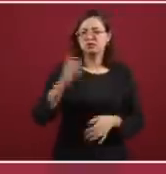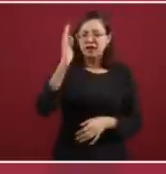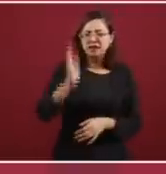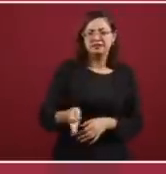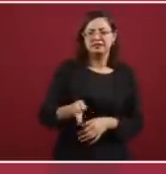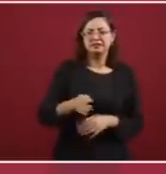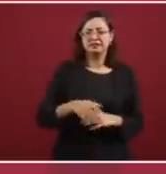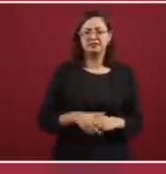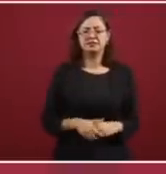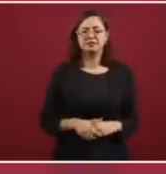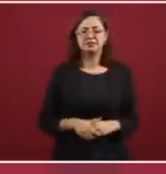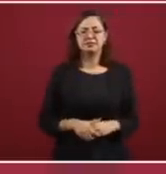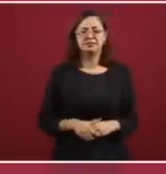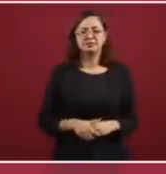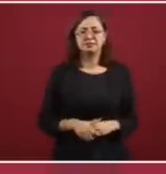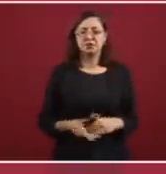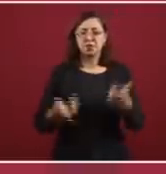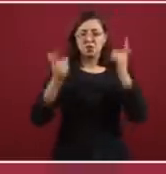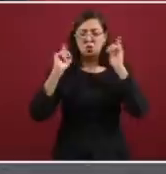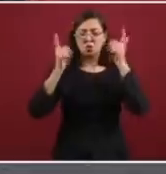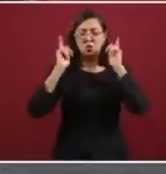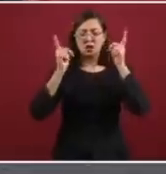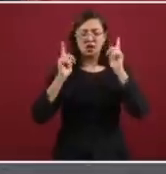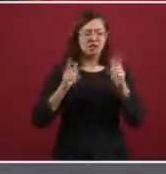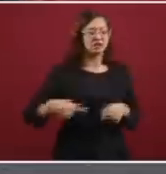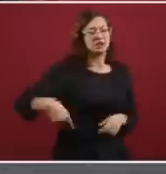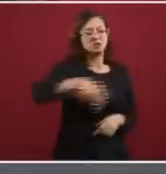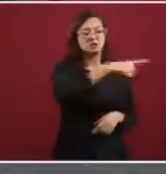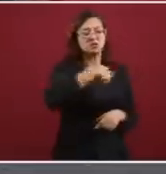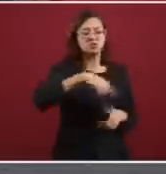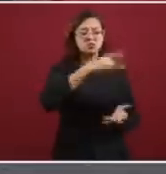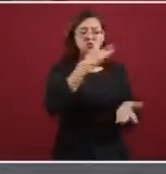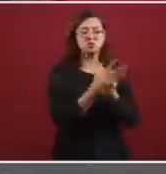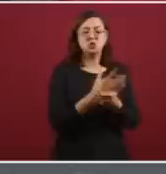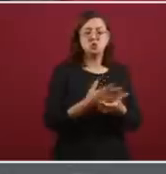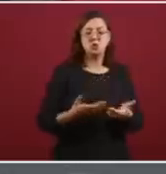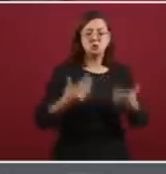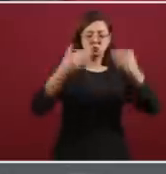que no sigan en la autocomplacencia,